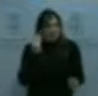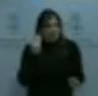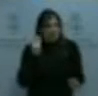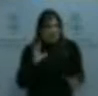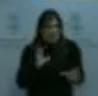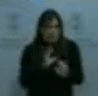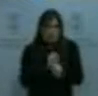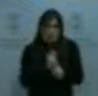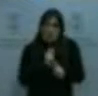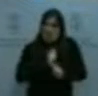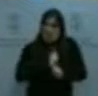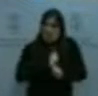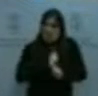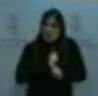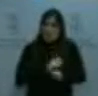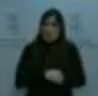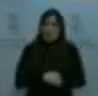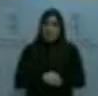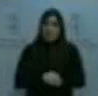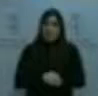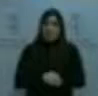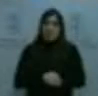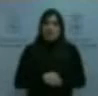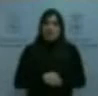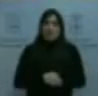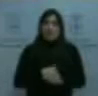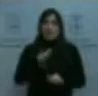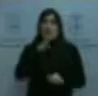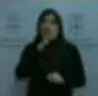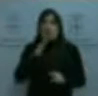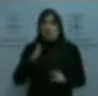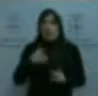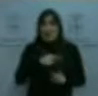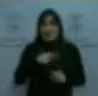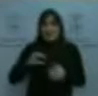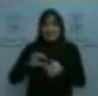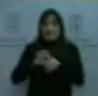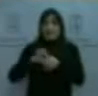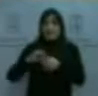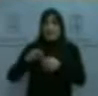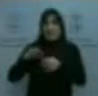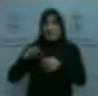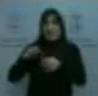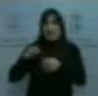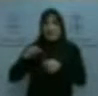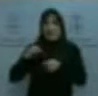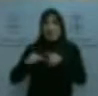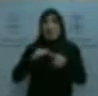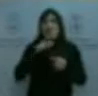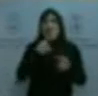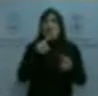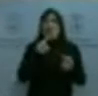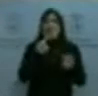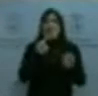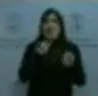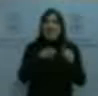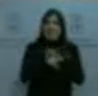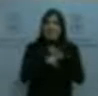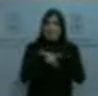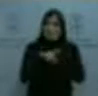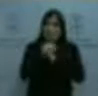era consecuencia de una interpelación en materia de justicia con especial referencia a la falta de medios de la justicia en Asturias. Y yo creo, y lo